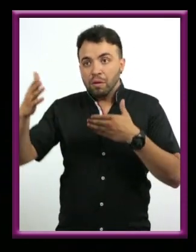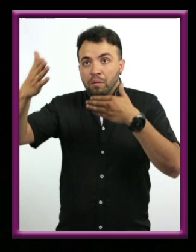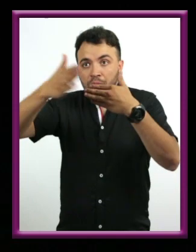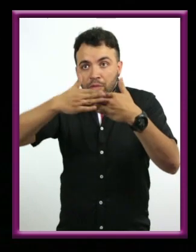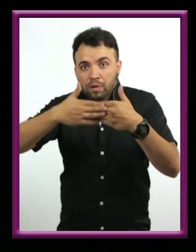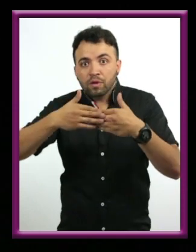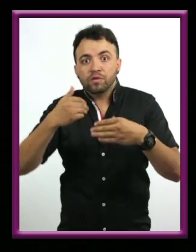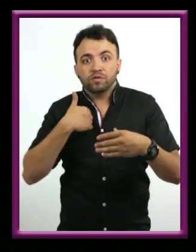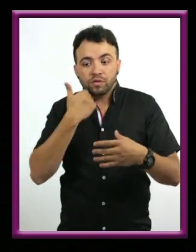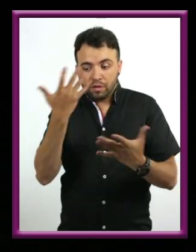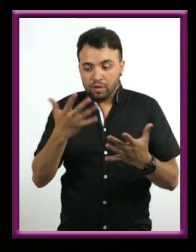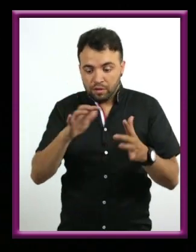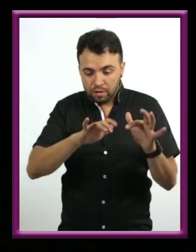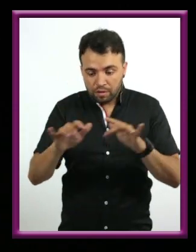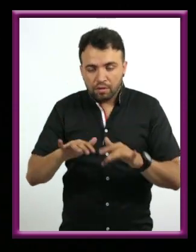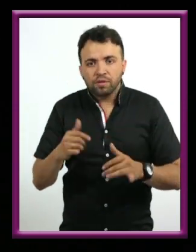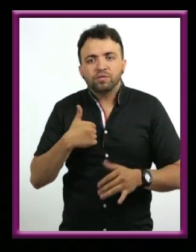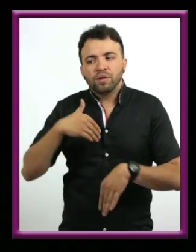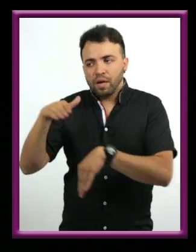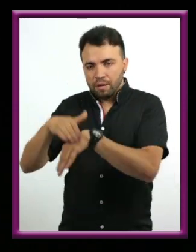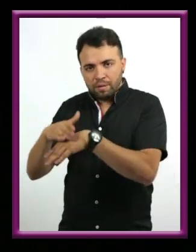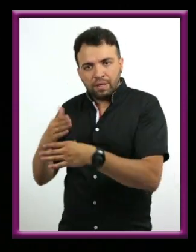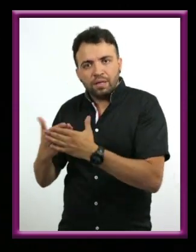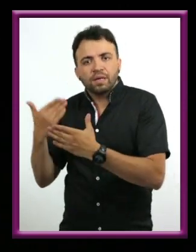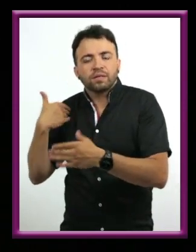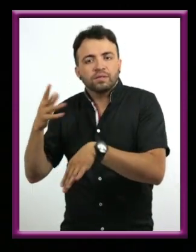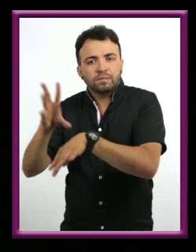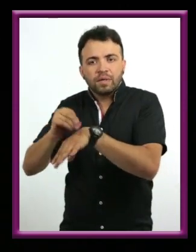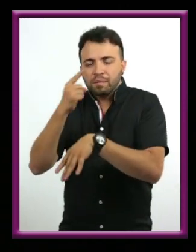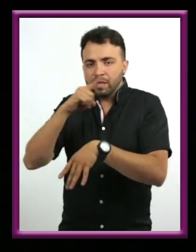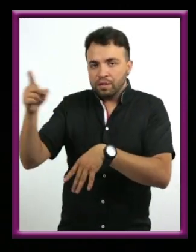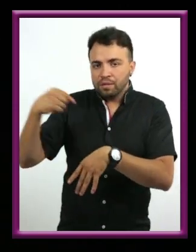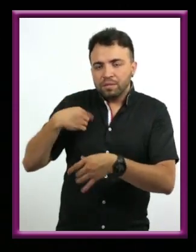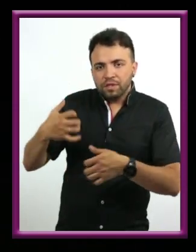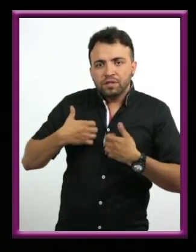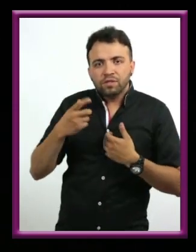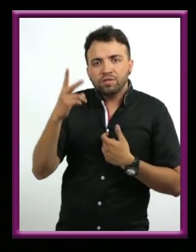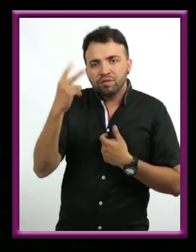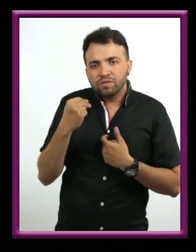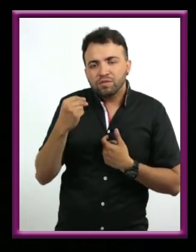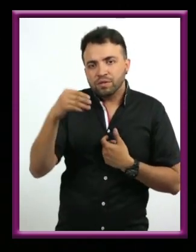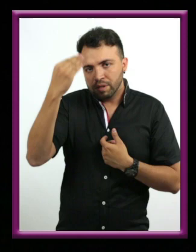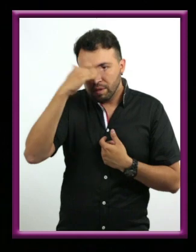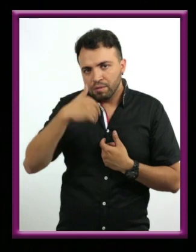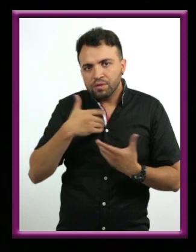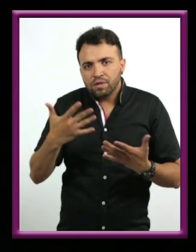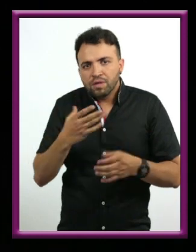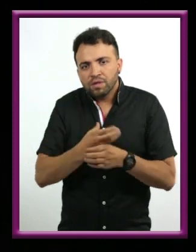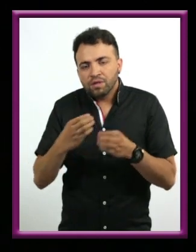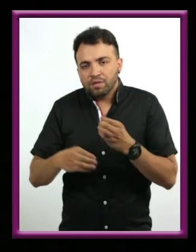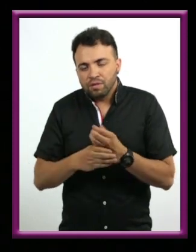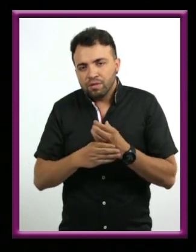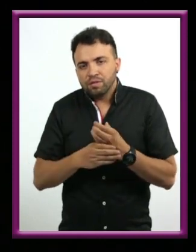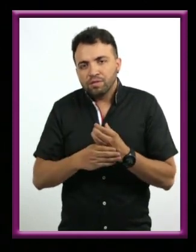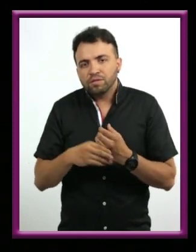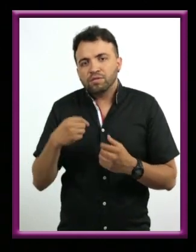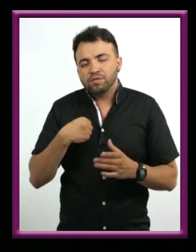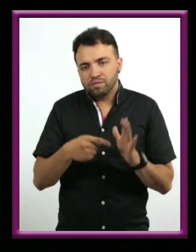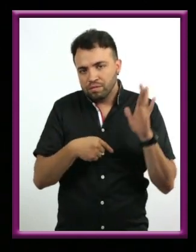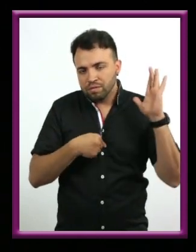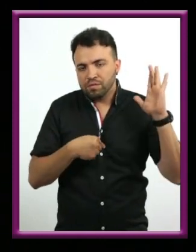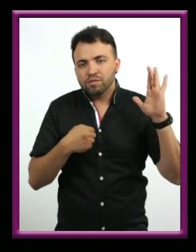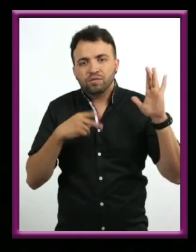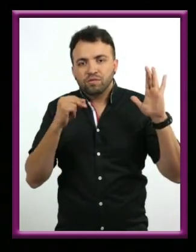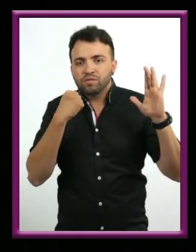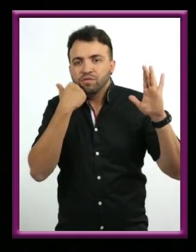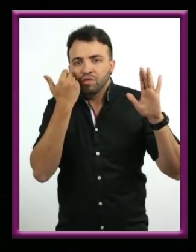próxima vez que necesites hacer algo en la computadora fuera del horario, prometo que te avisaré y pediré permiso. Y así no te enojes conmigo y sepas lo que voy a hacer. No puedo prometer de que no